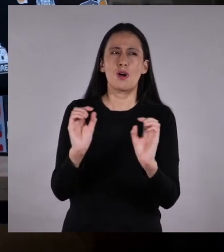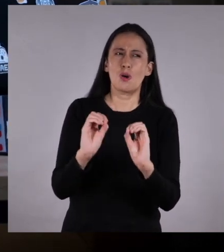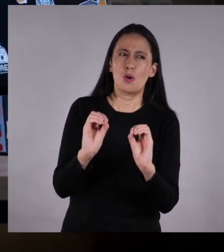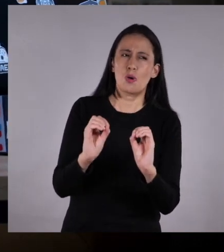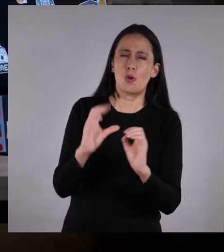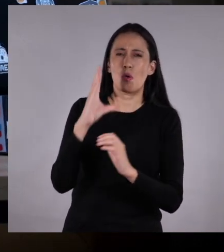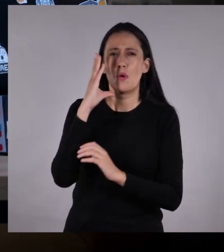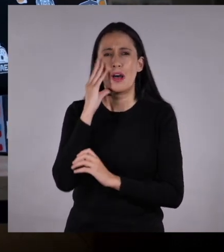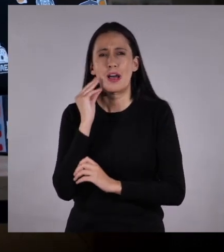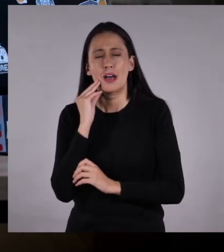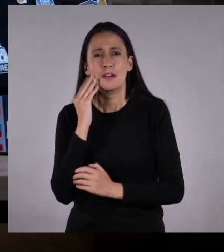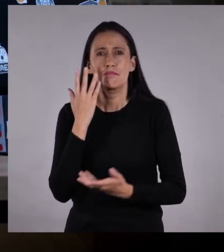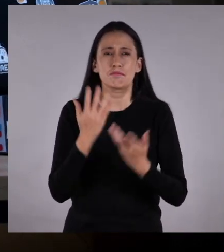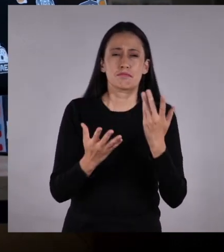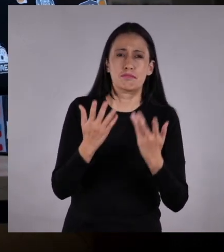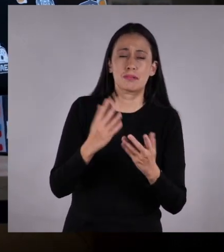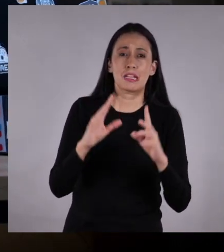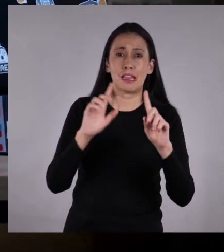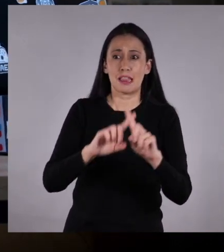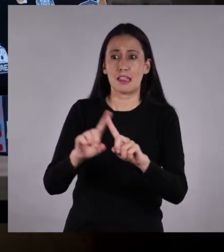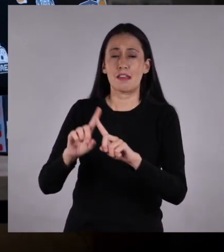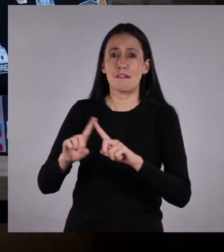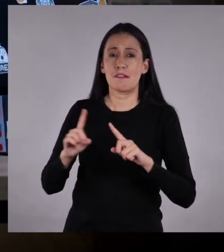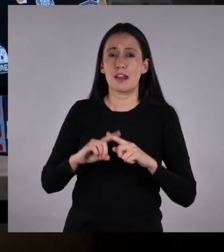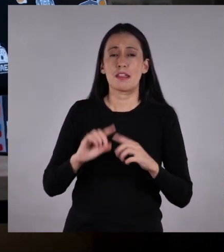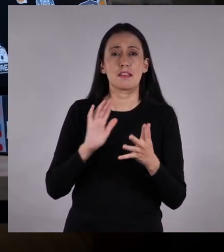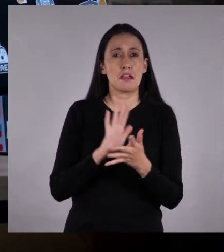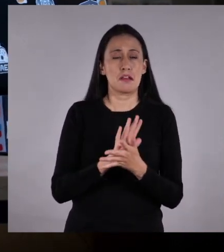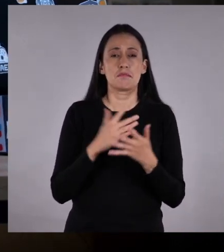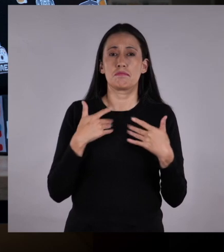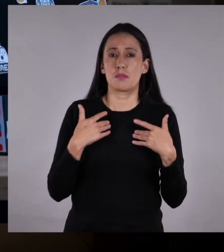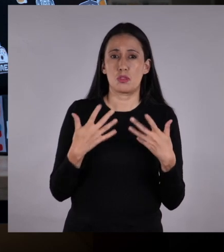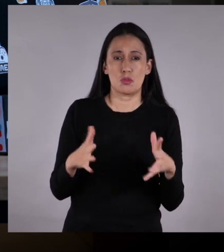diferente, no pasa nada. Las personas somos diferentes.